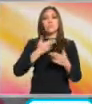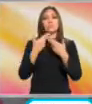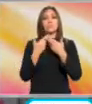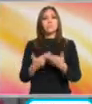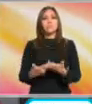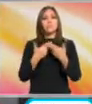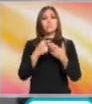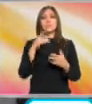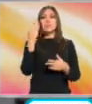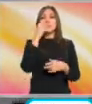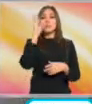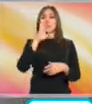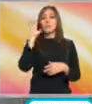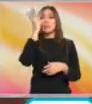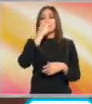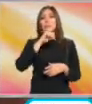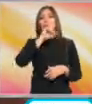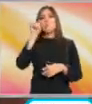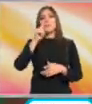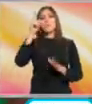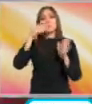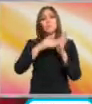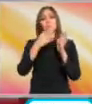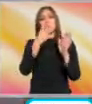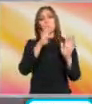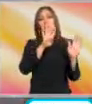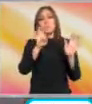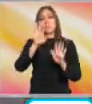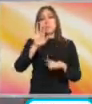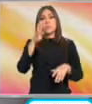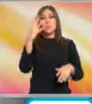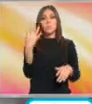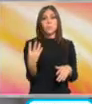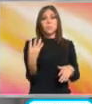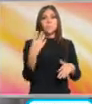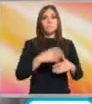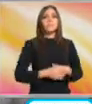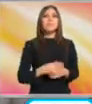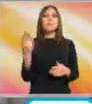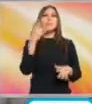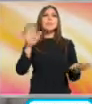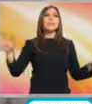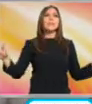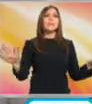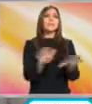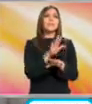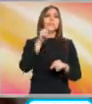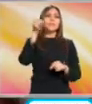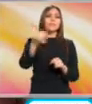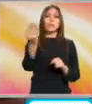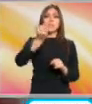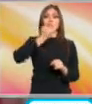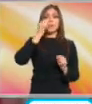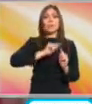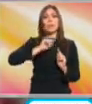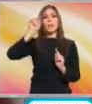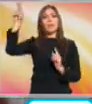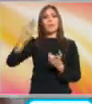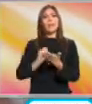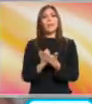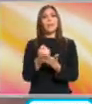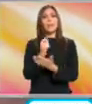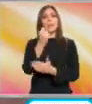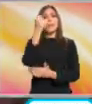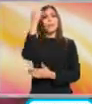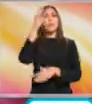era muy hermosa. En 1954 se tiene que cambiar la sede de la flor a Tláhuac. ¿Por qué? Porque